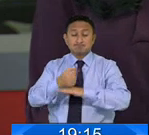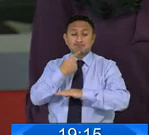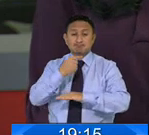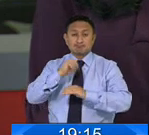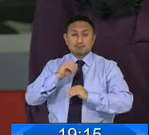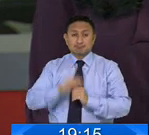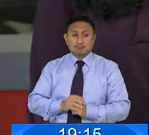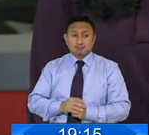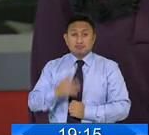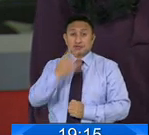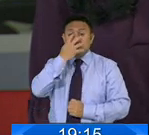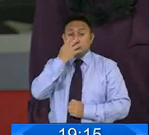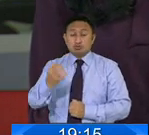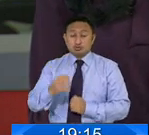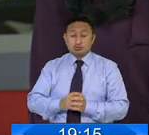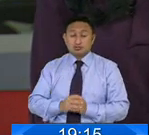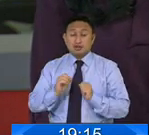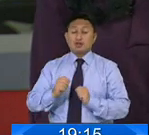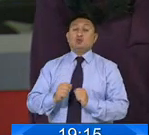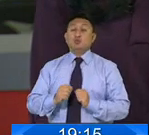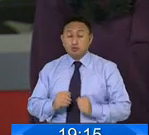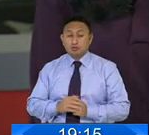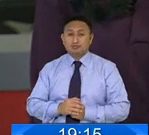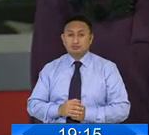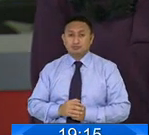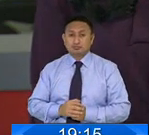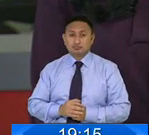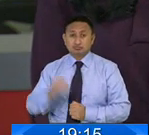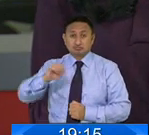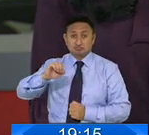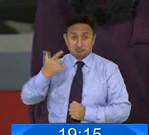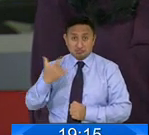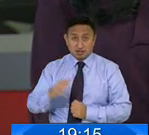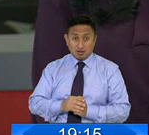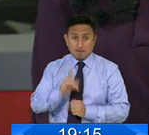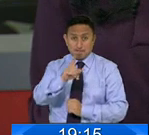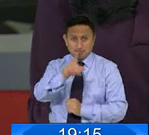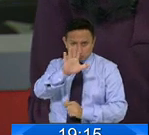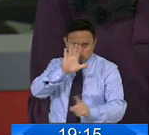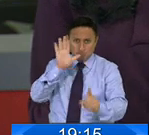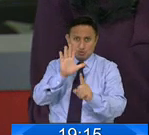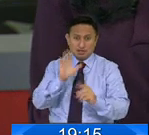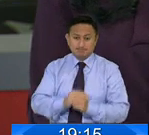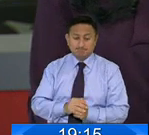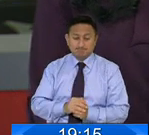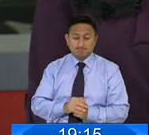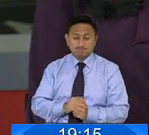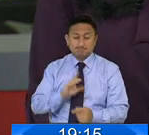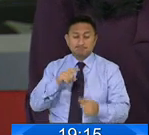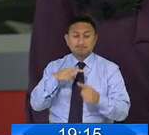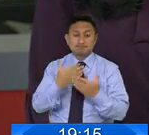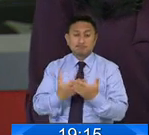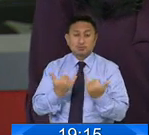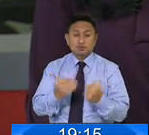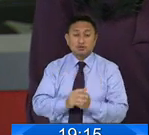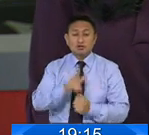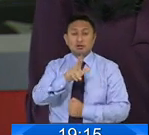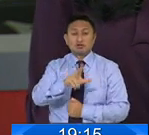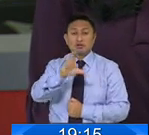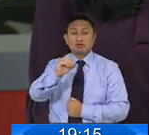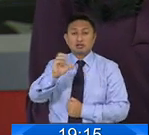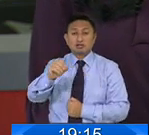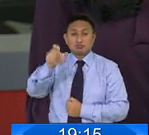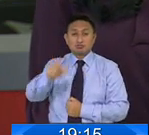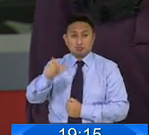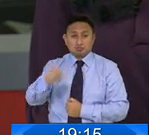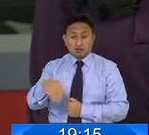que les quitan las mascarillas, los escupen y han recibido hasta amenazas. Hasta el momento, más de 300 trabajadores se